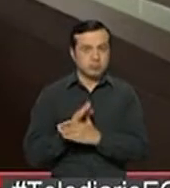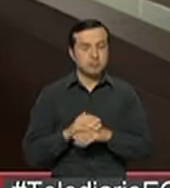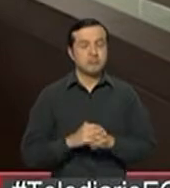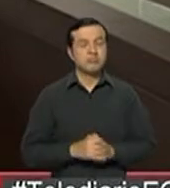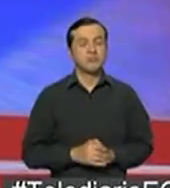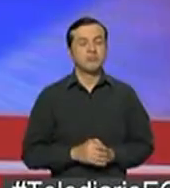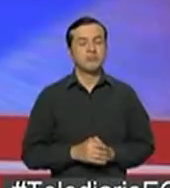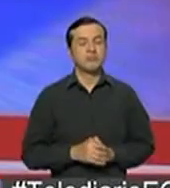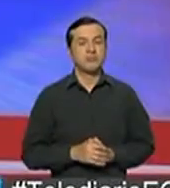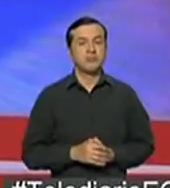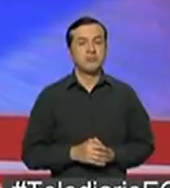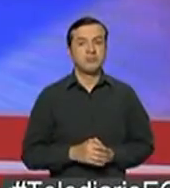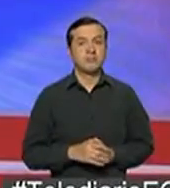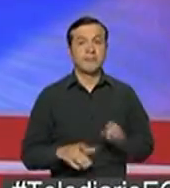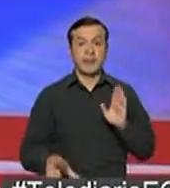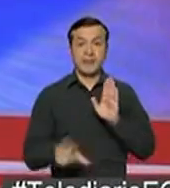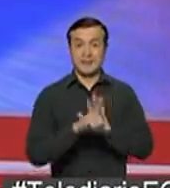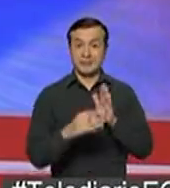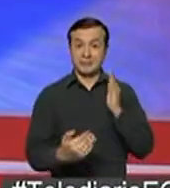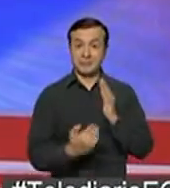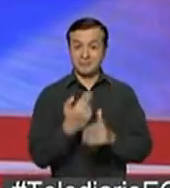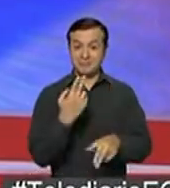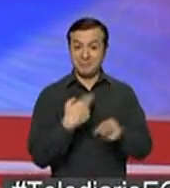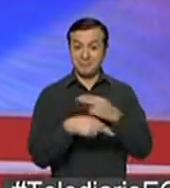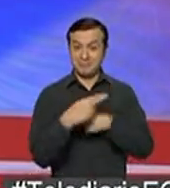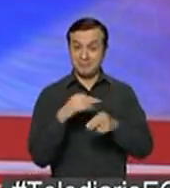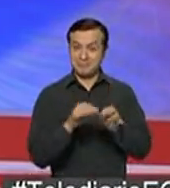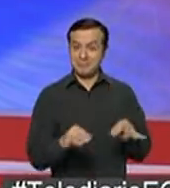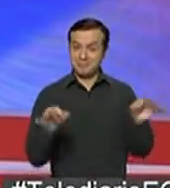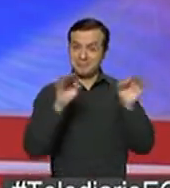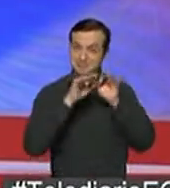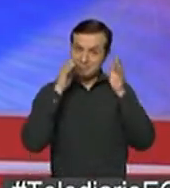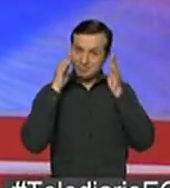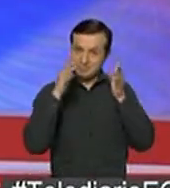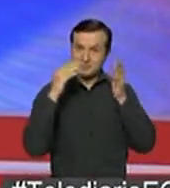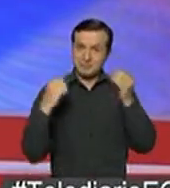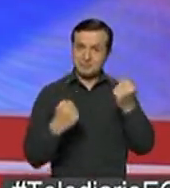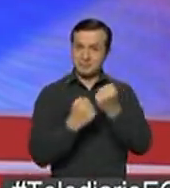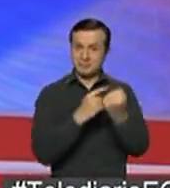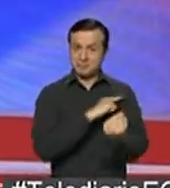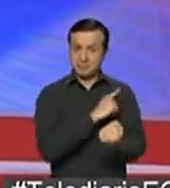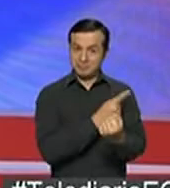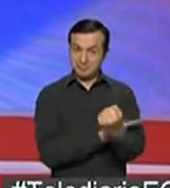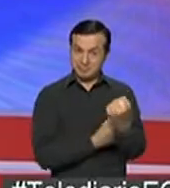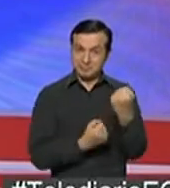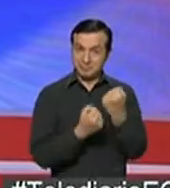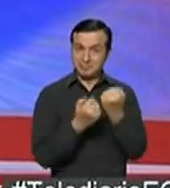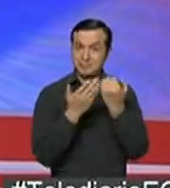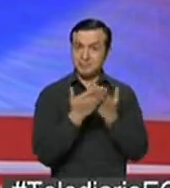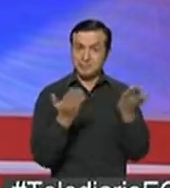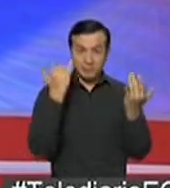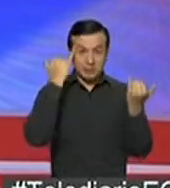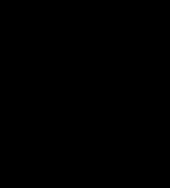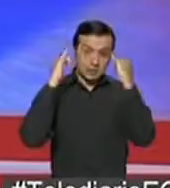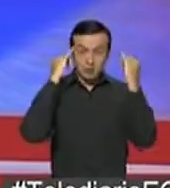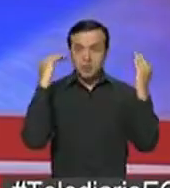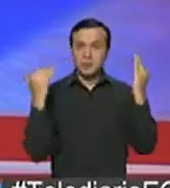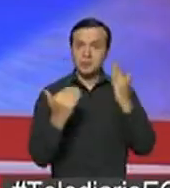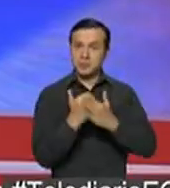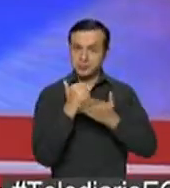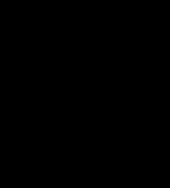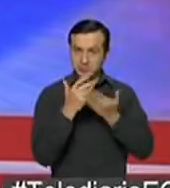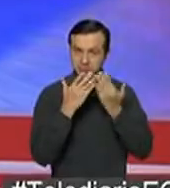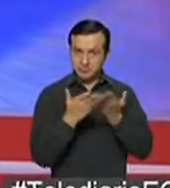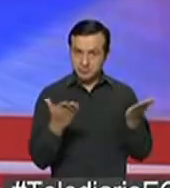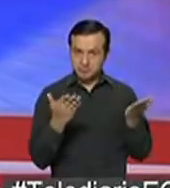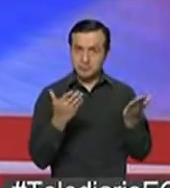Públicos. La ley de emprendimiento es un paso en la dirección adecuada para fortalecer el ecosistema de la innovación y emprendimiento. Así